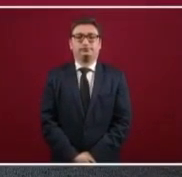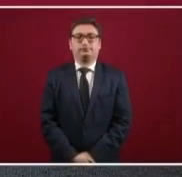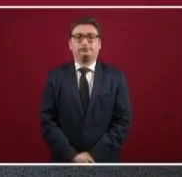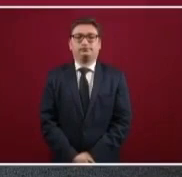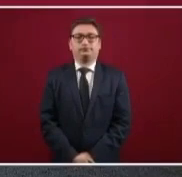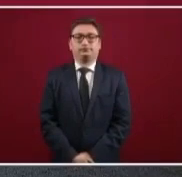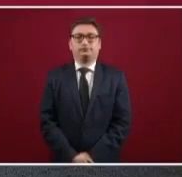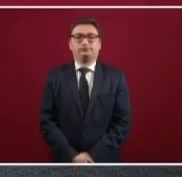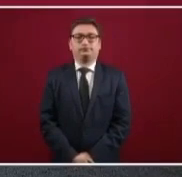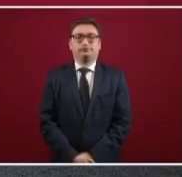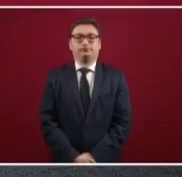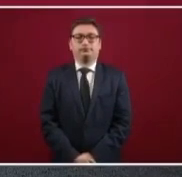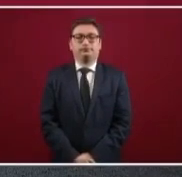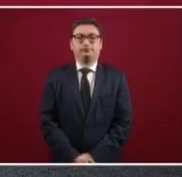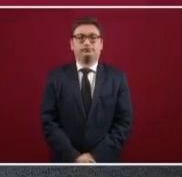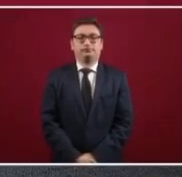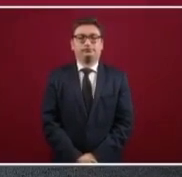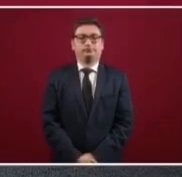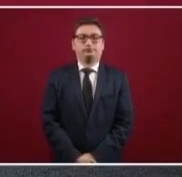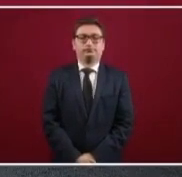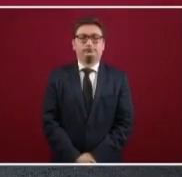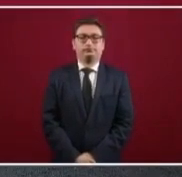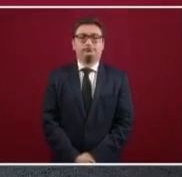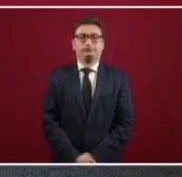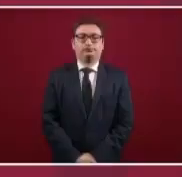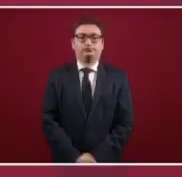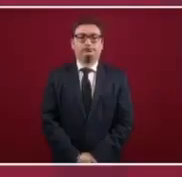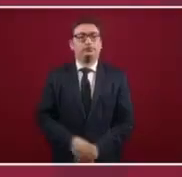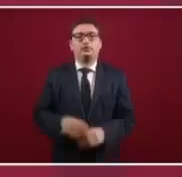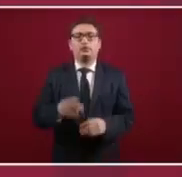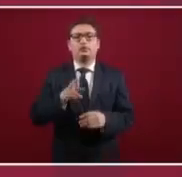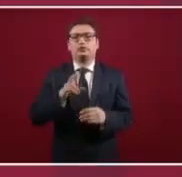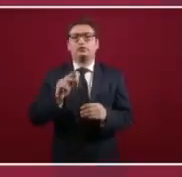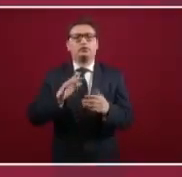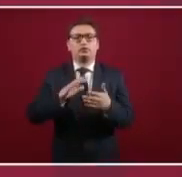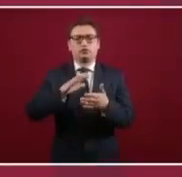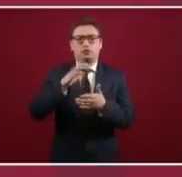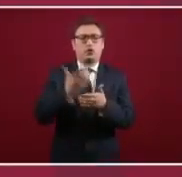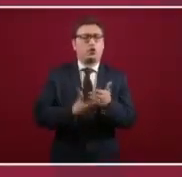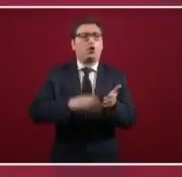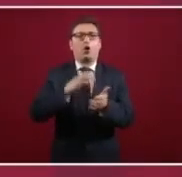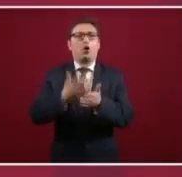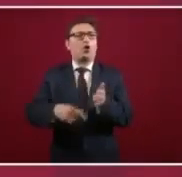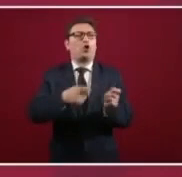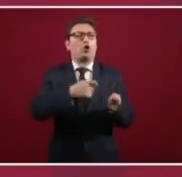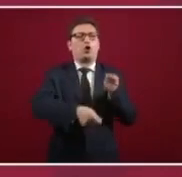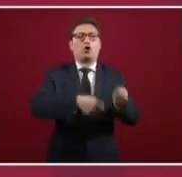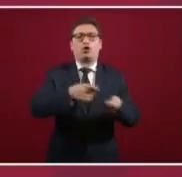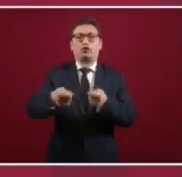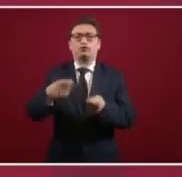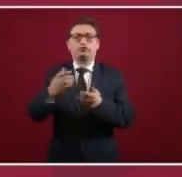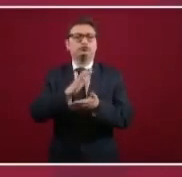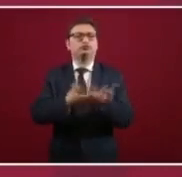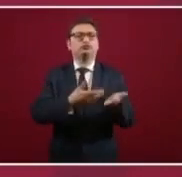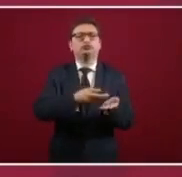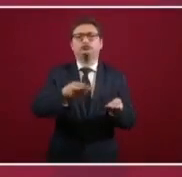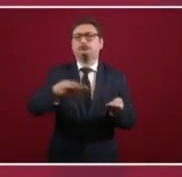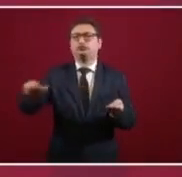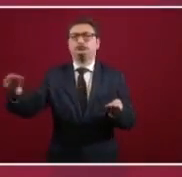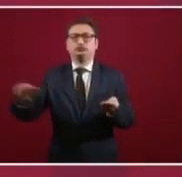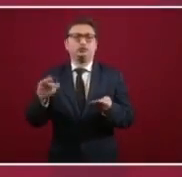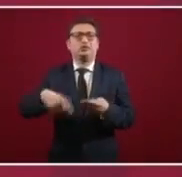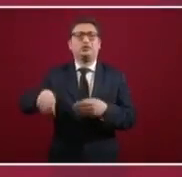no es otorgar contratos a diestra y siniestra concesiones